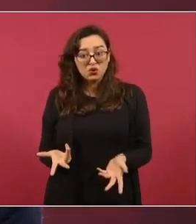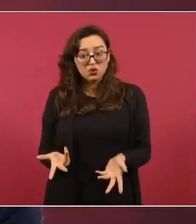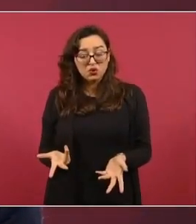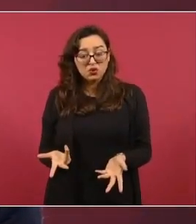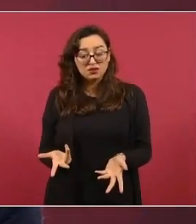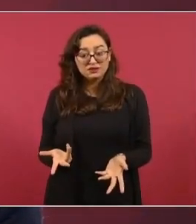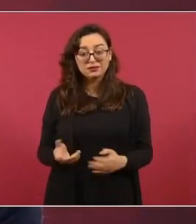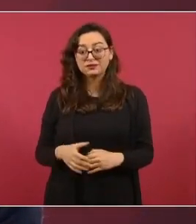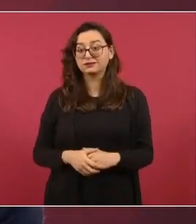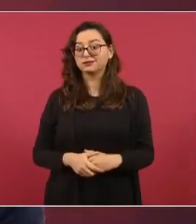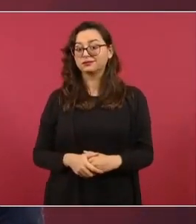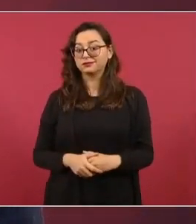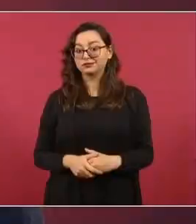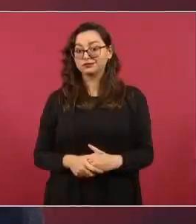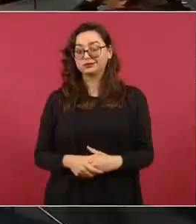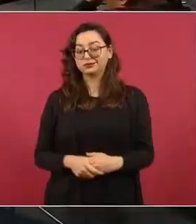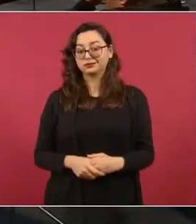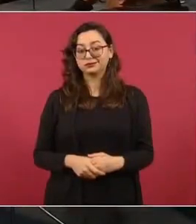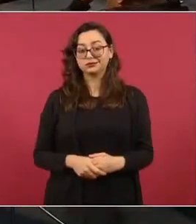pseudoambientalistas, ¿no?